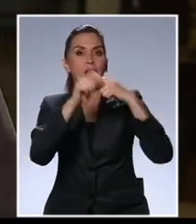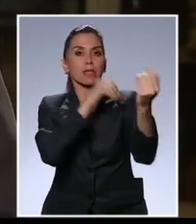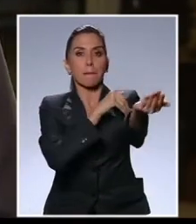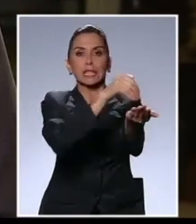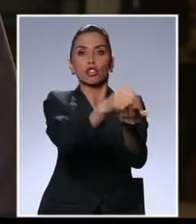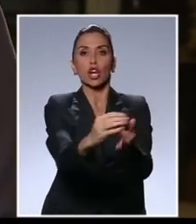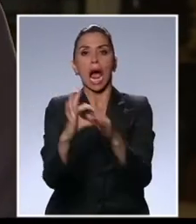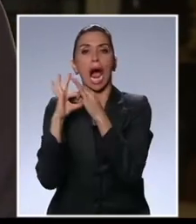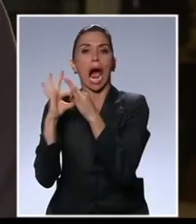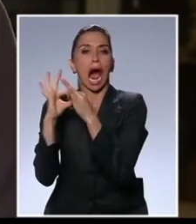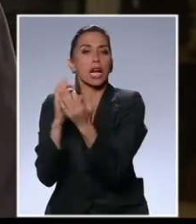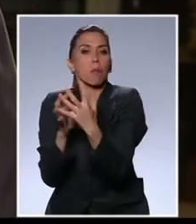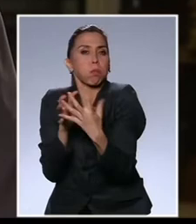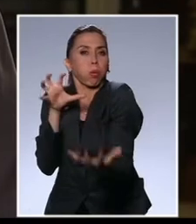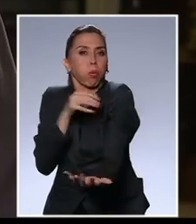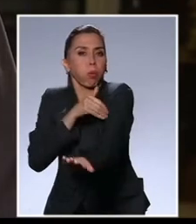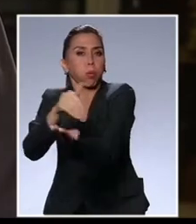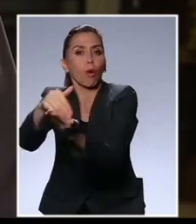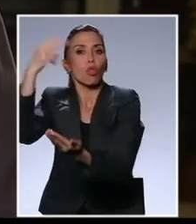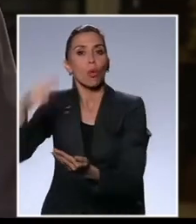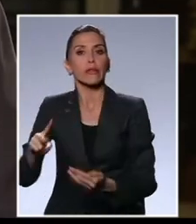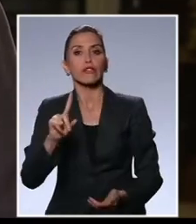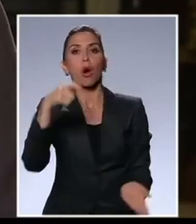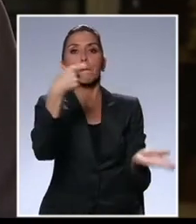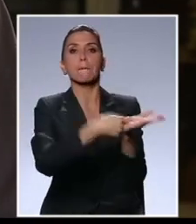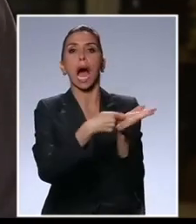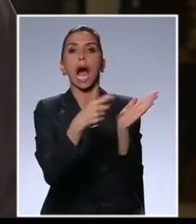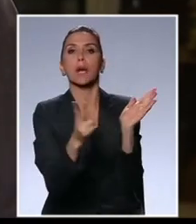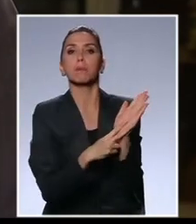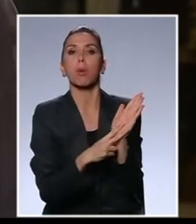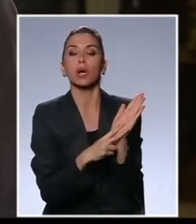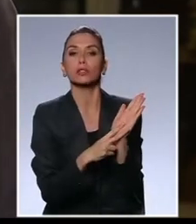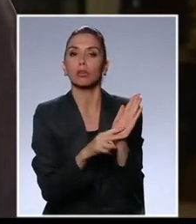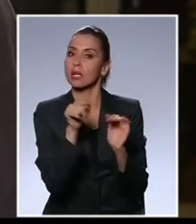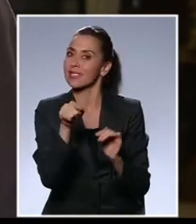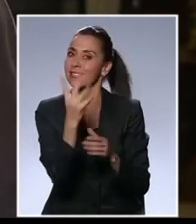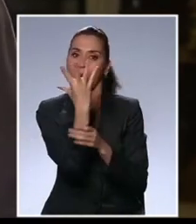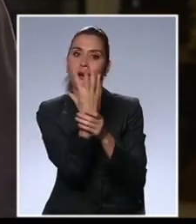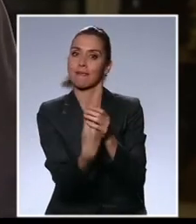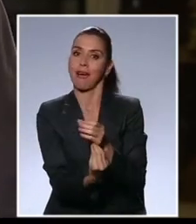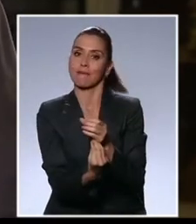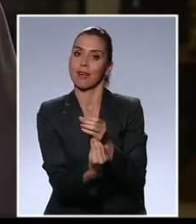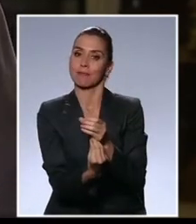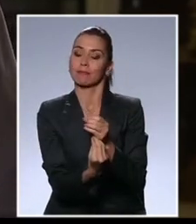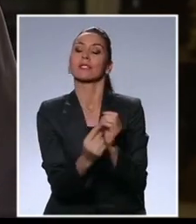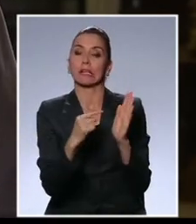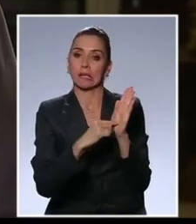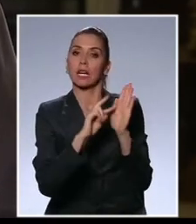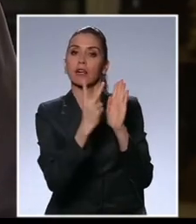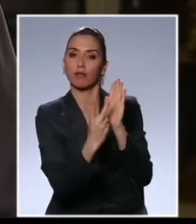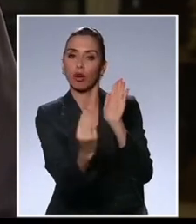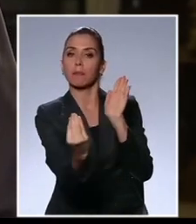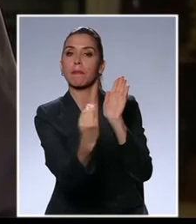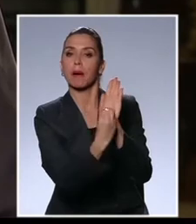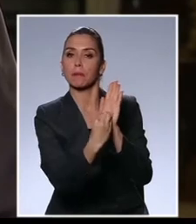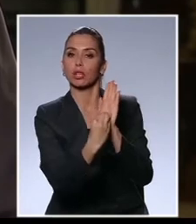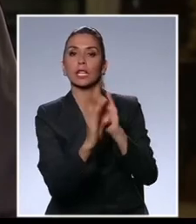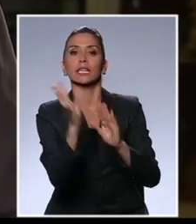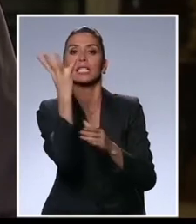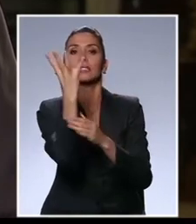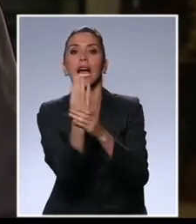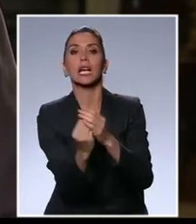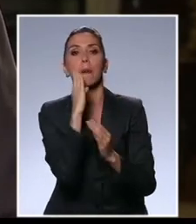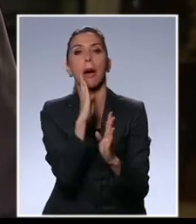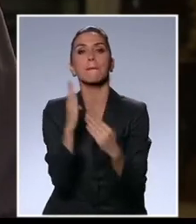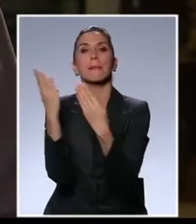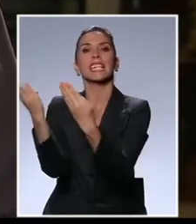han quedado libres del pago de impuestos esta situación debe terminar y la reforma establecerá el término de